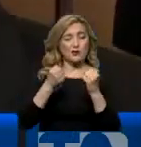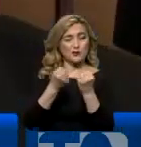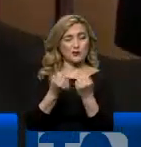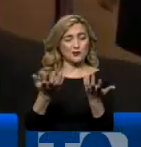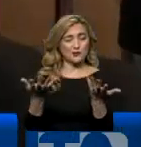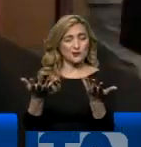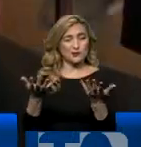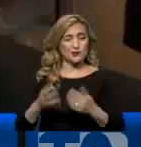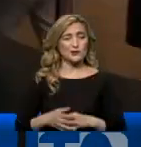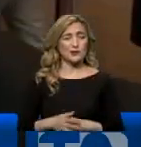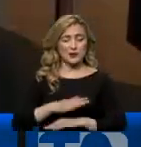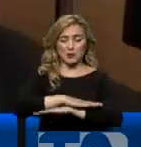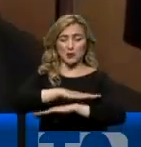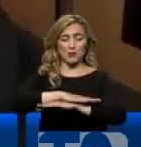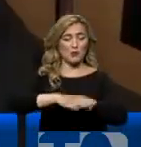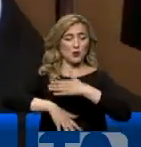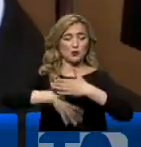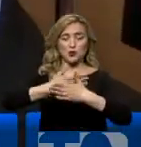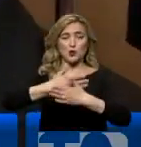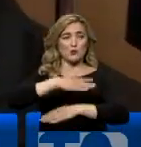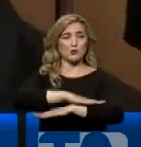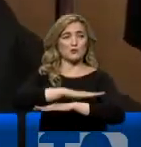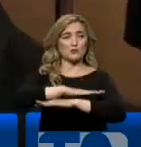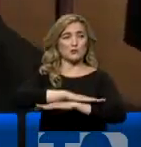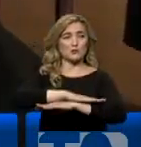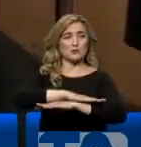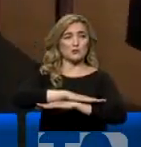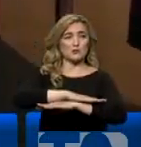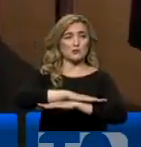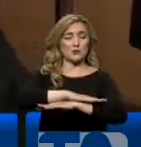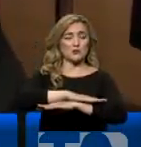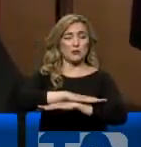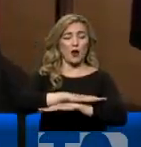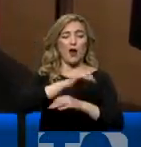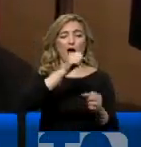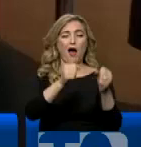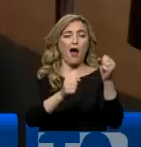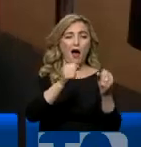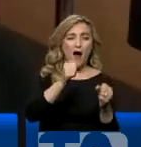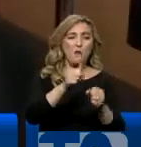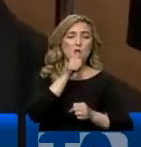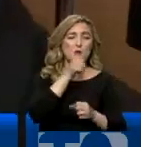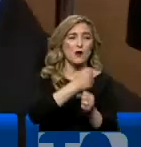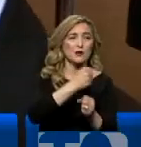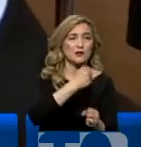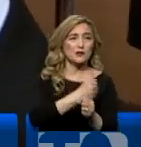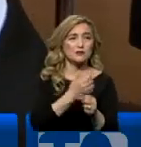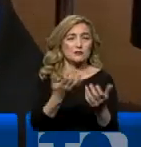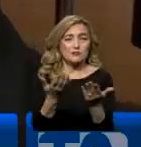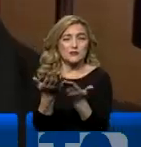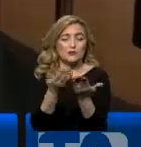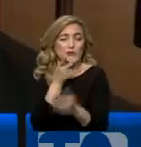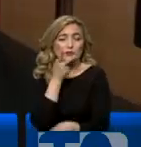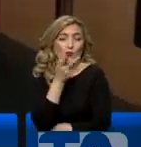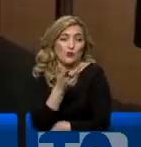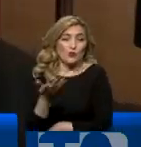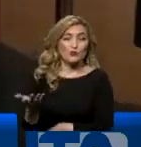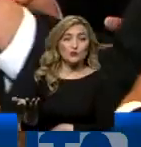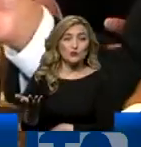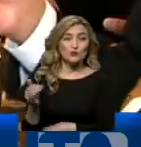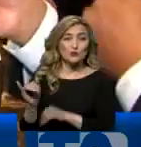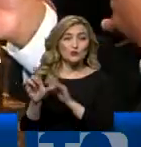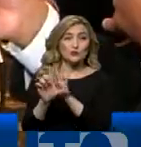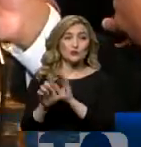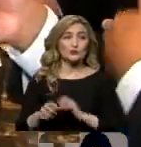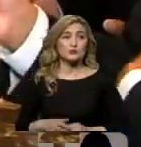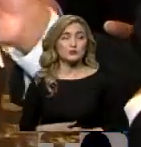ustedes saben que están allí mezcladas todas las plataformas, están los Uber, los Cabify, que están haciendo un trabajo, un servicio público de manera ilegal.